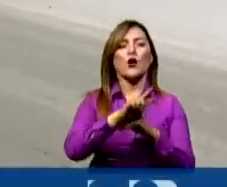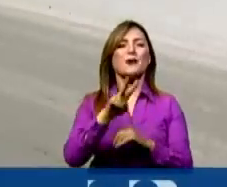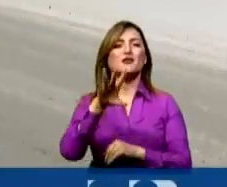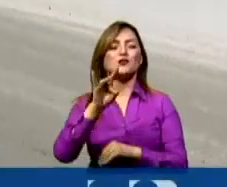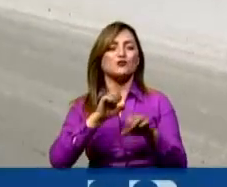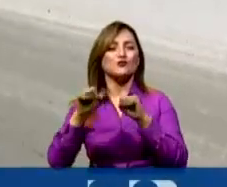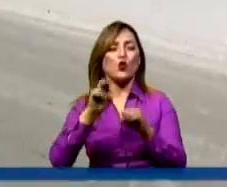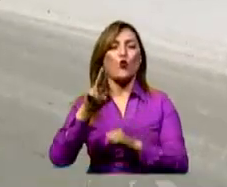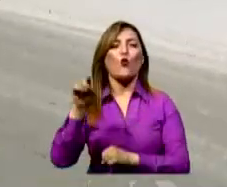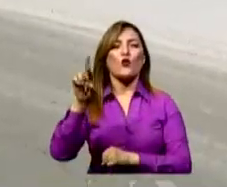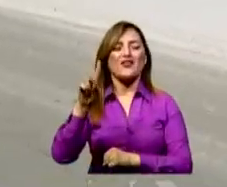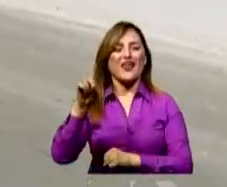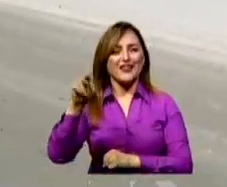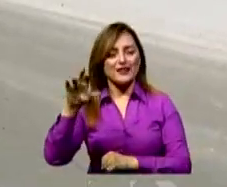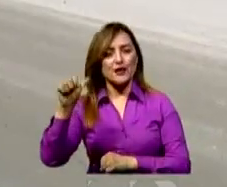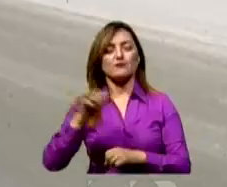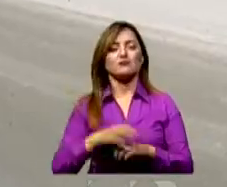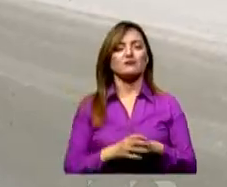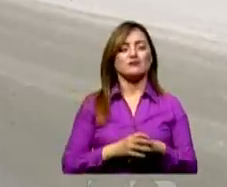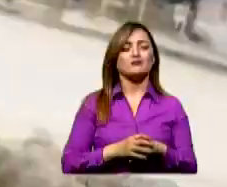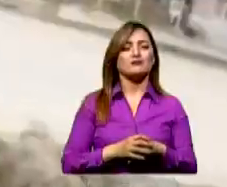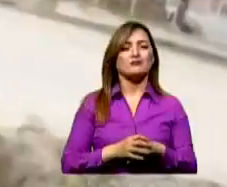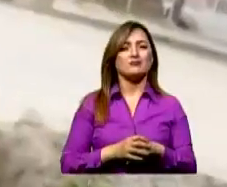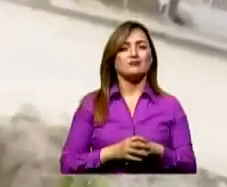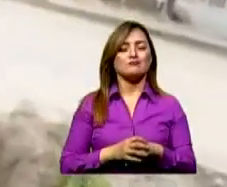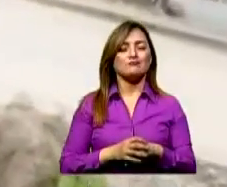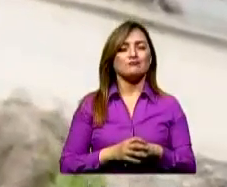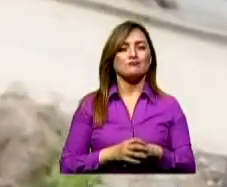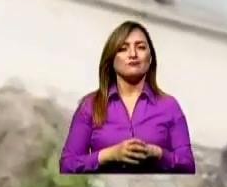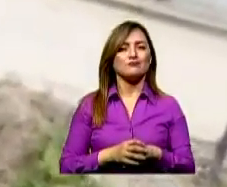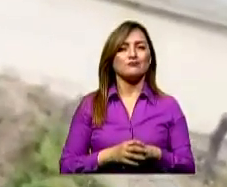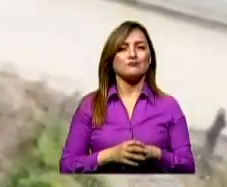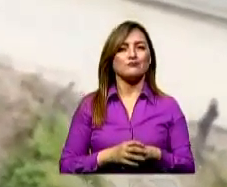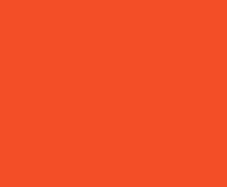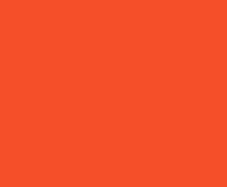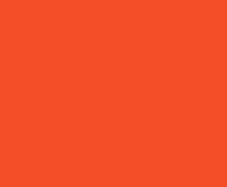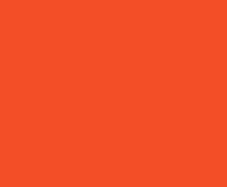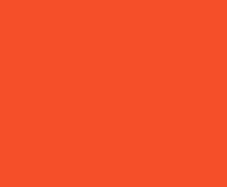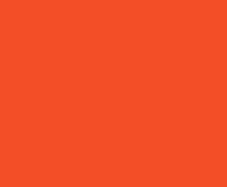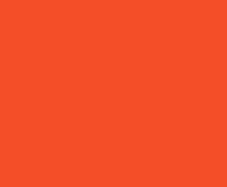Pangui, Gualaquiza, Chiguinda, Gualaceo, Cuenca. María del Rocío Coronel, 24 horas.